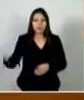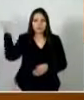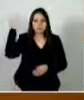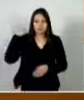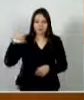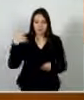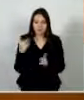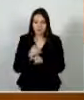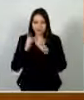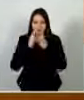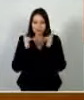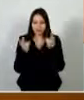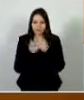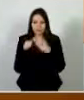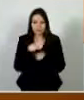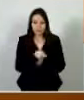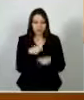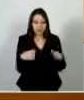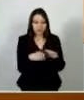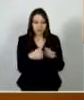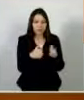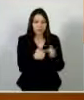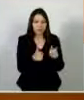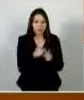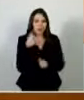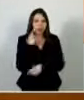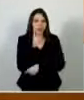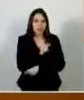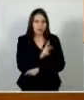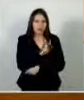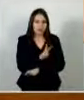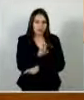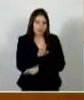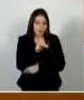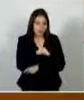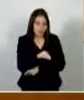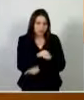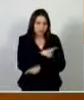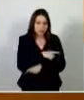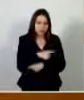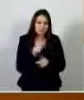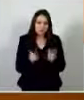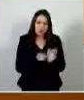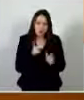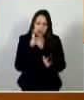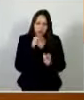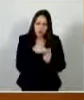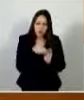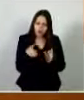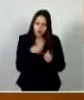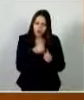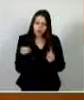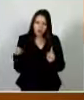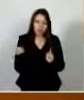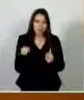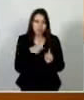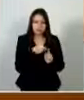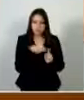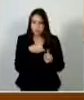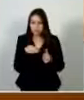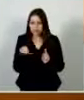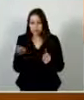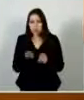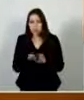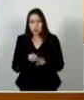Partido Verde, hicimos un recuento y recapitulamos cómo es que habíamos llegado a este momento inaceptable